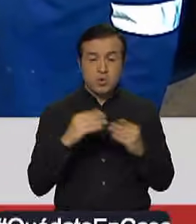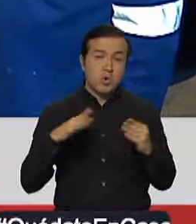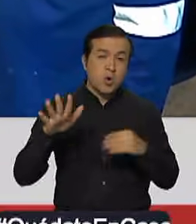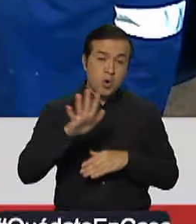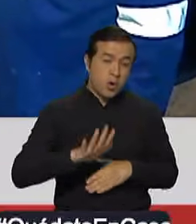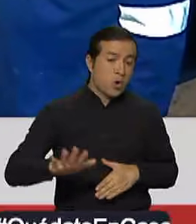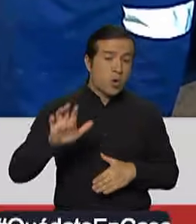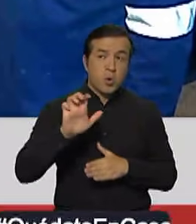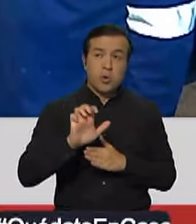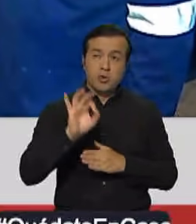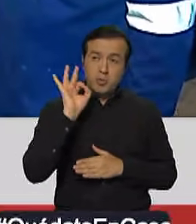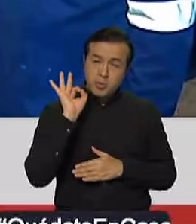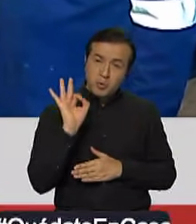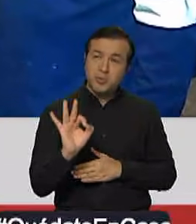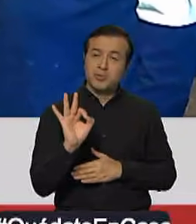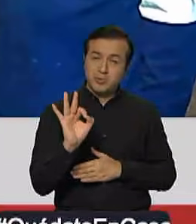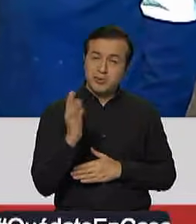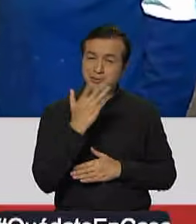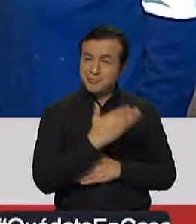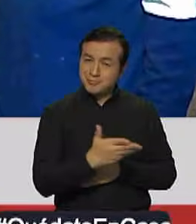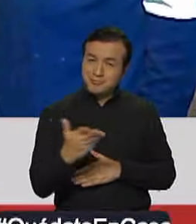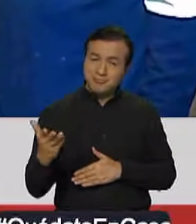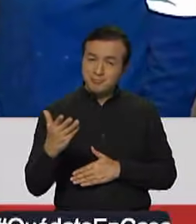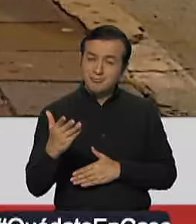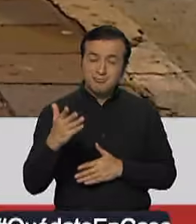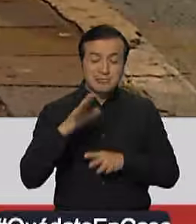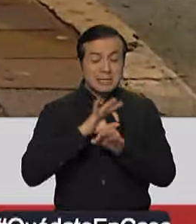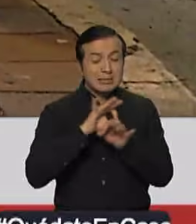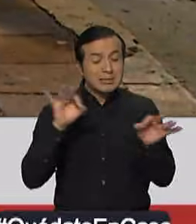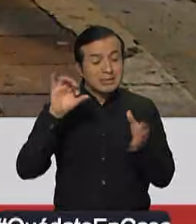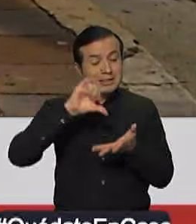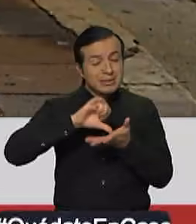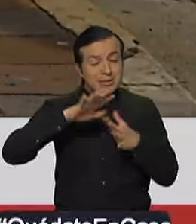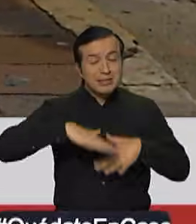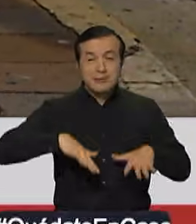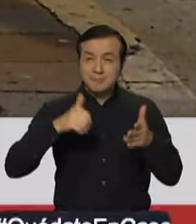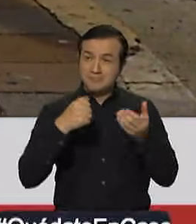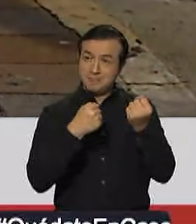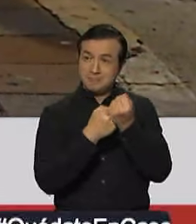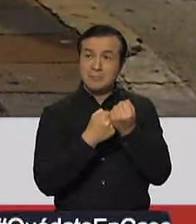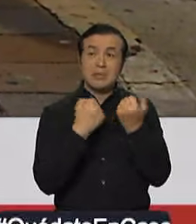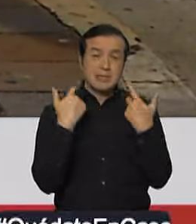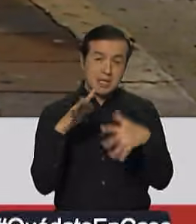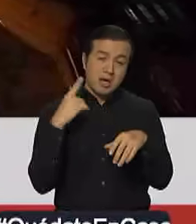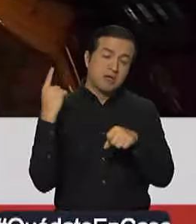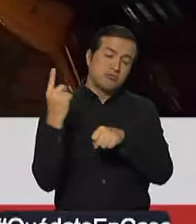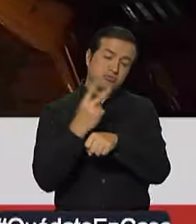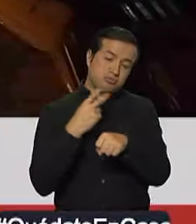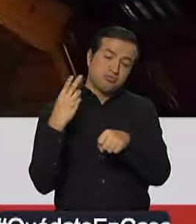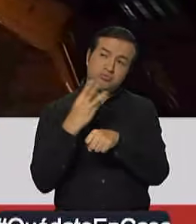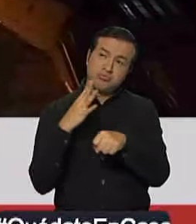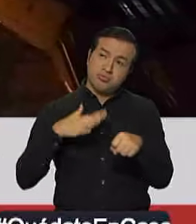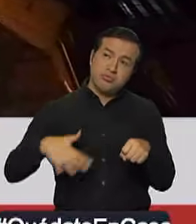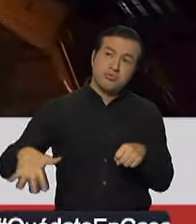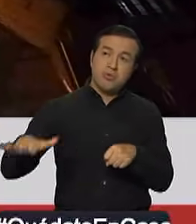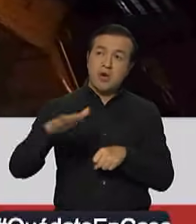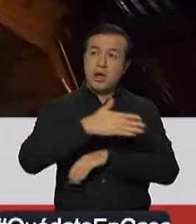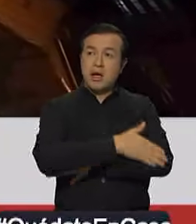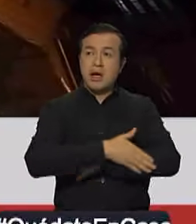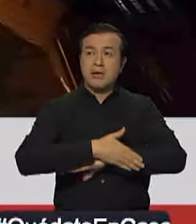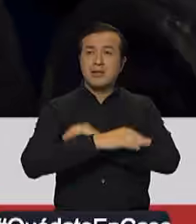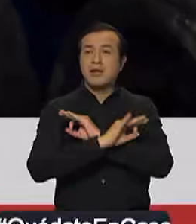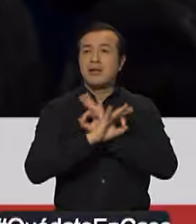esté con la ciudad muy limpia. Llevan varias horas recorriendo y dejando limpias las